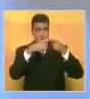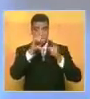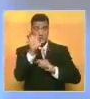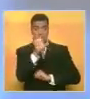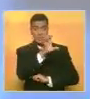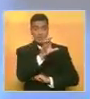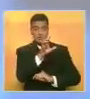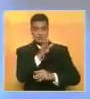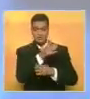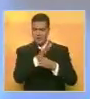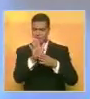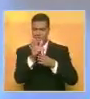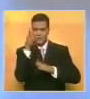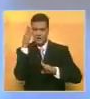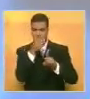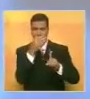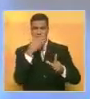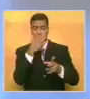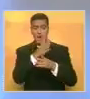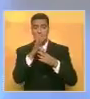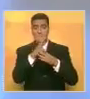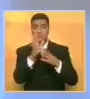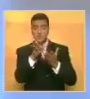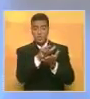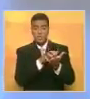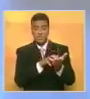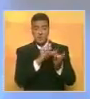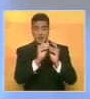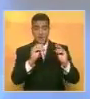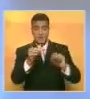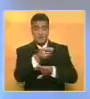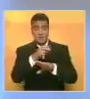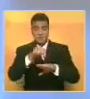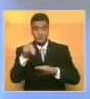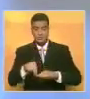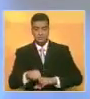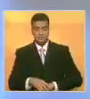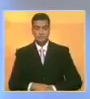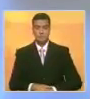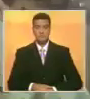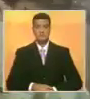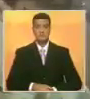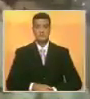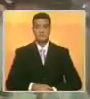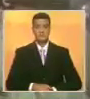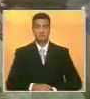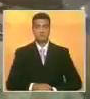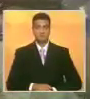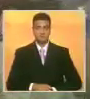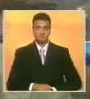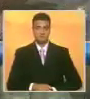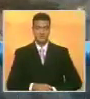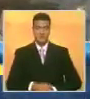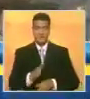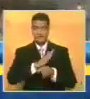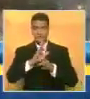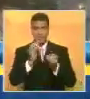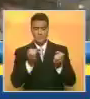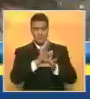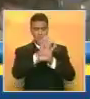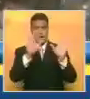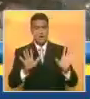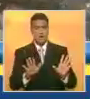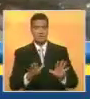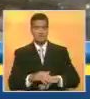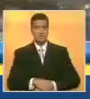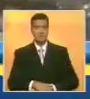estados rechazaron las amenazas de expropiación de tierras por parte del gobierno nacional. Las expropiaciones son muy claras, las